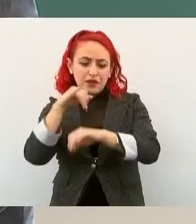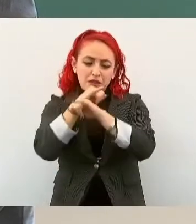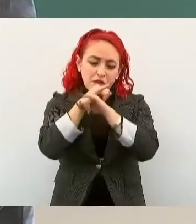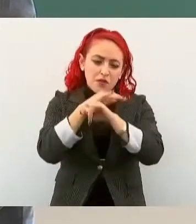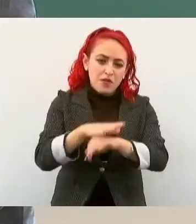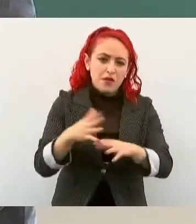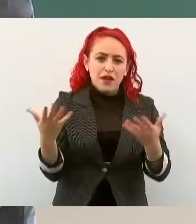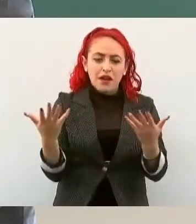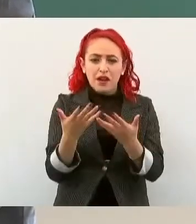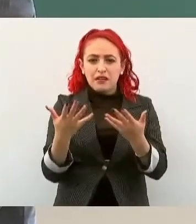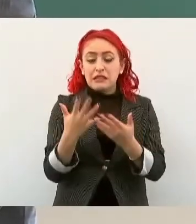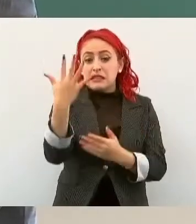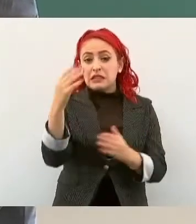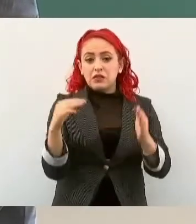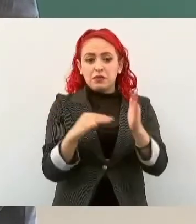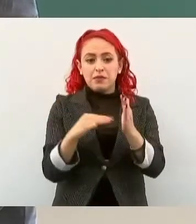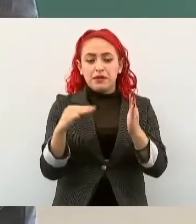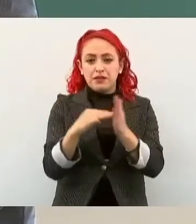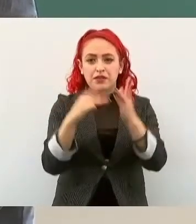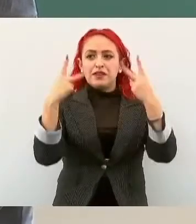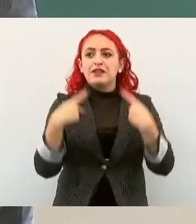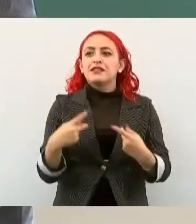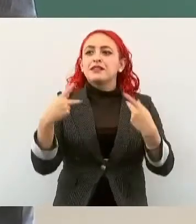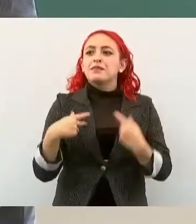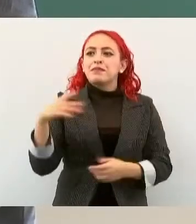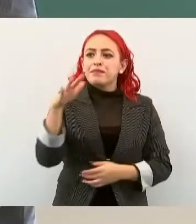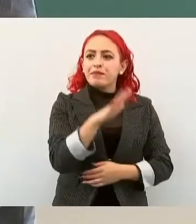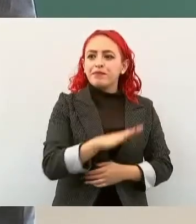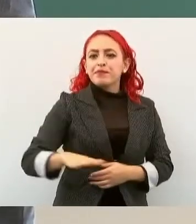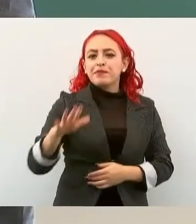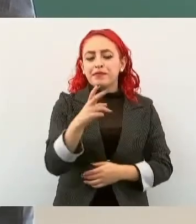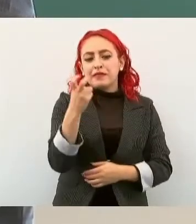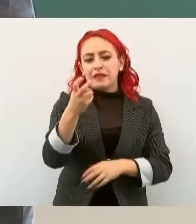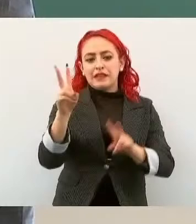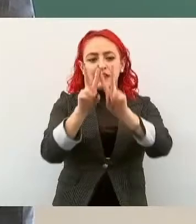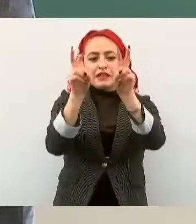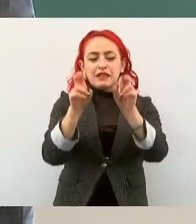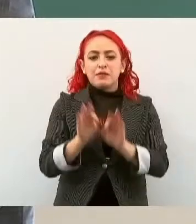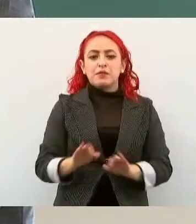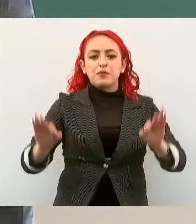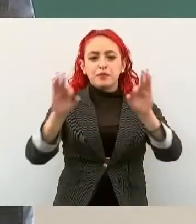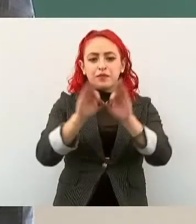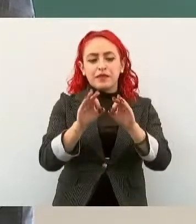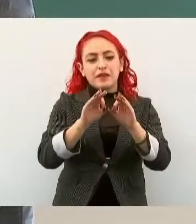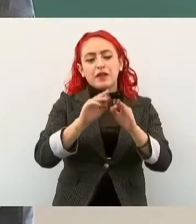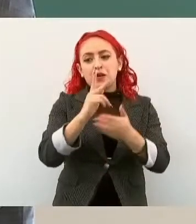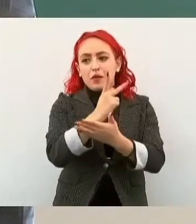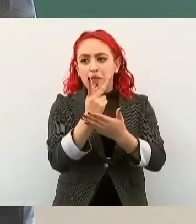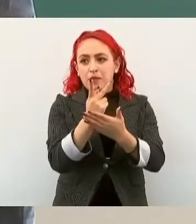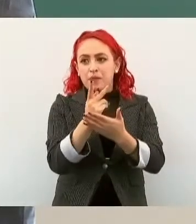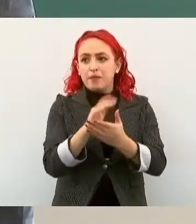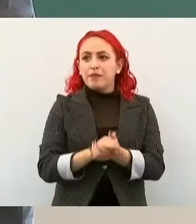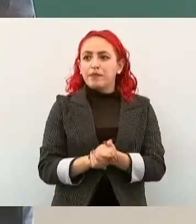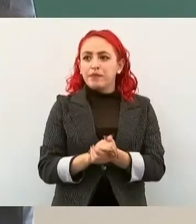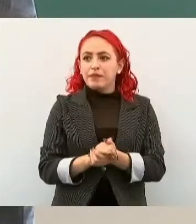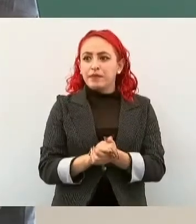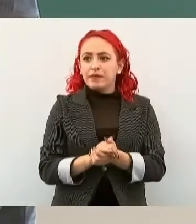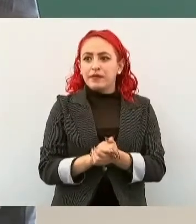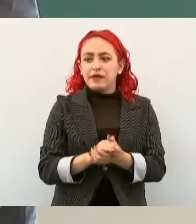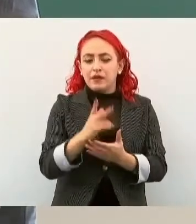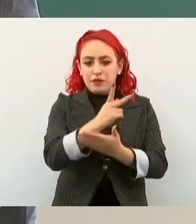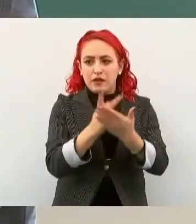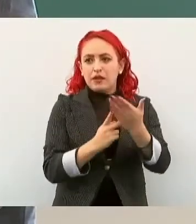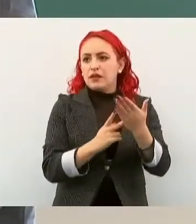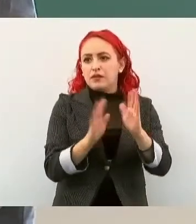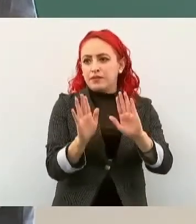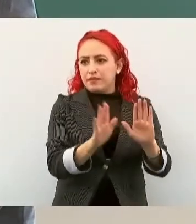a cerca de 5 millones de habitantes sobre este importante programa. Perdón, INS-Bienestar ya no